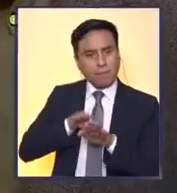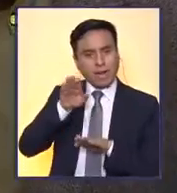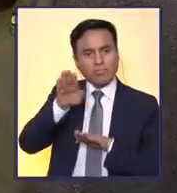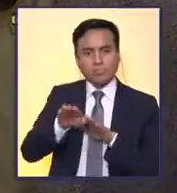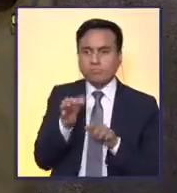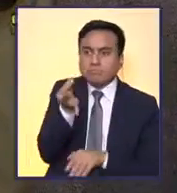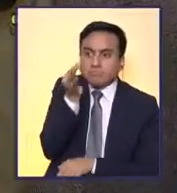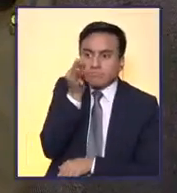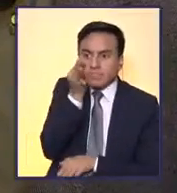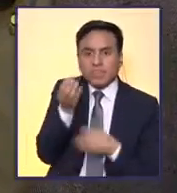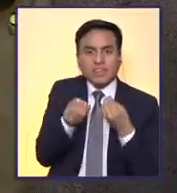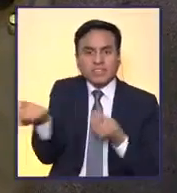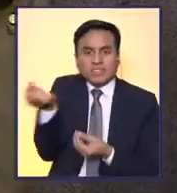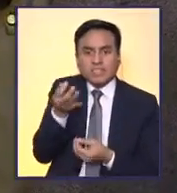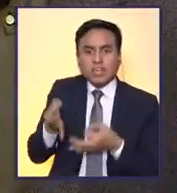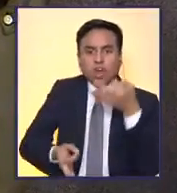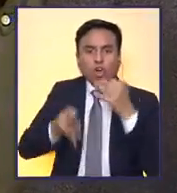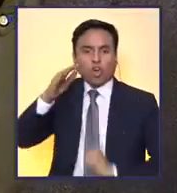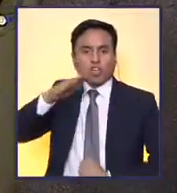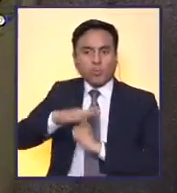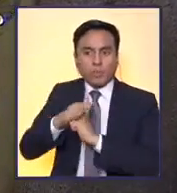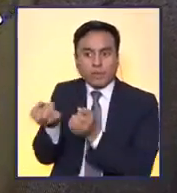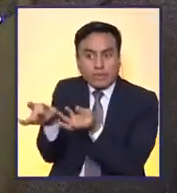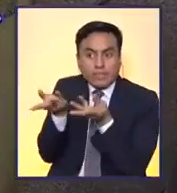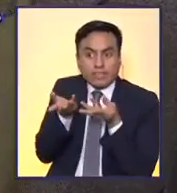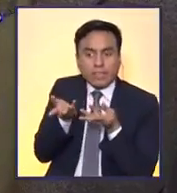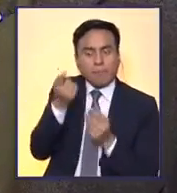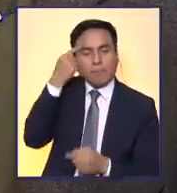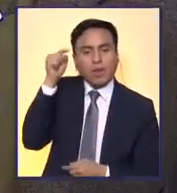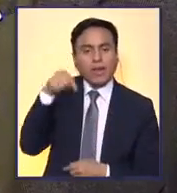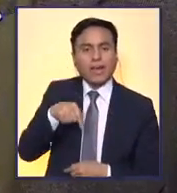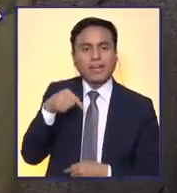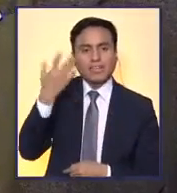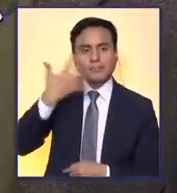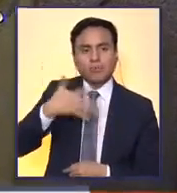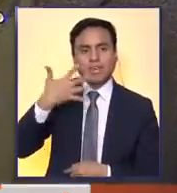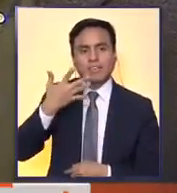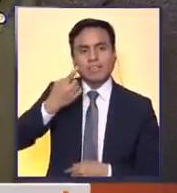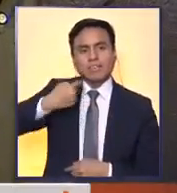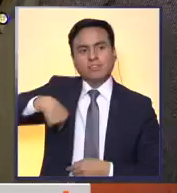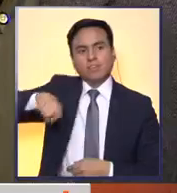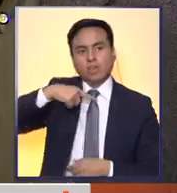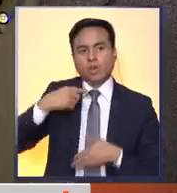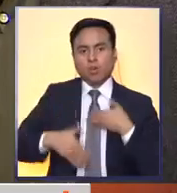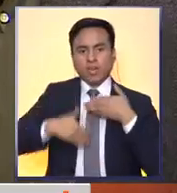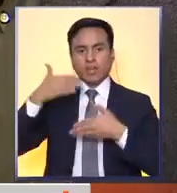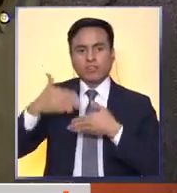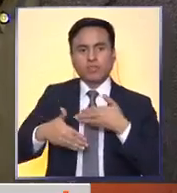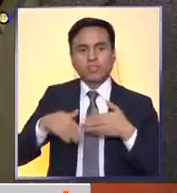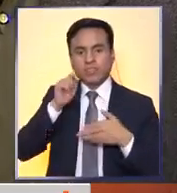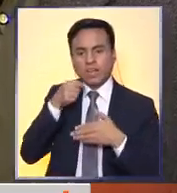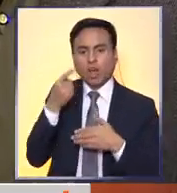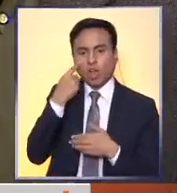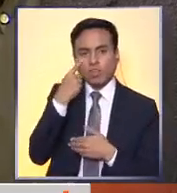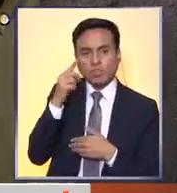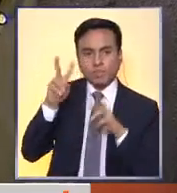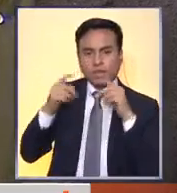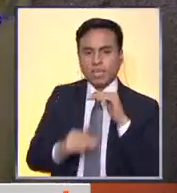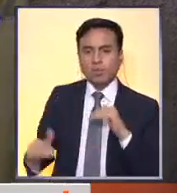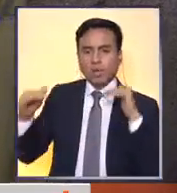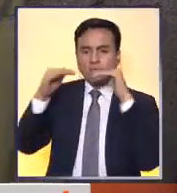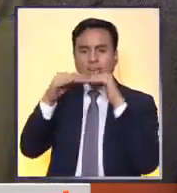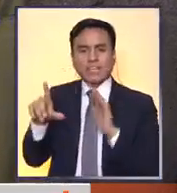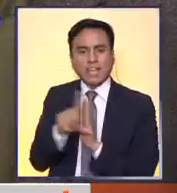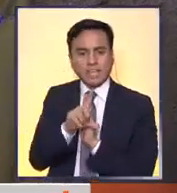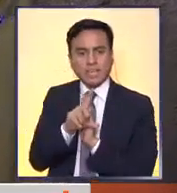por lo que va a decir la corte suprema pero acá lo importante es que estamos corriendo el cerco de lo que hemos conocido respecto a la igualdad ante la ley